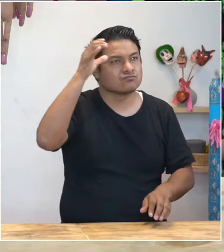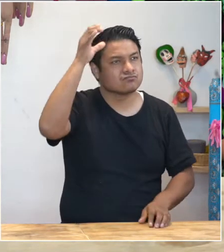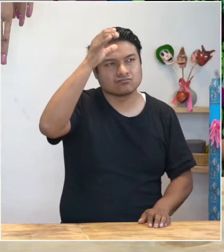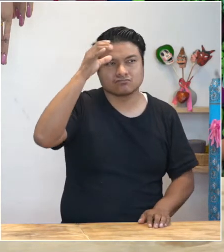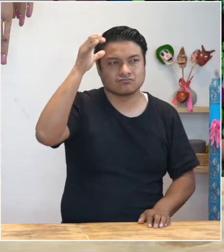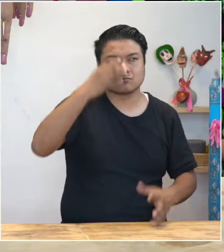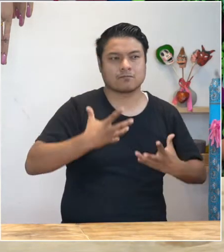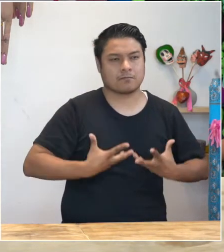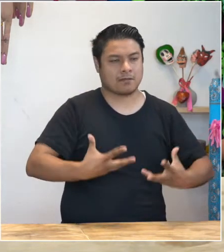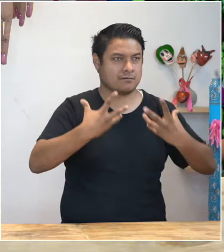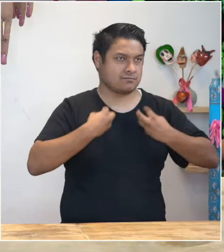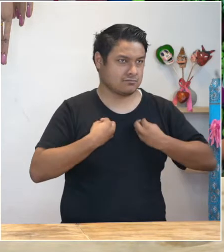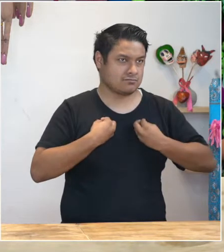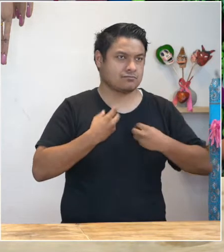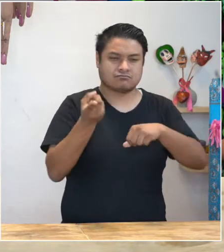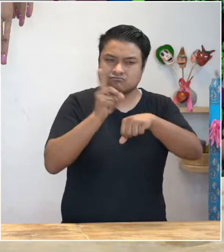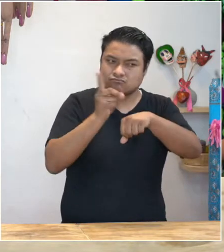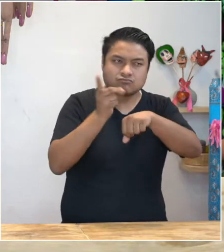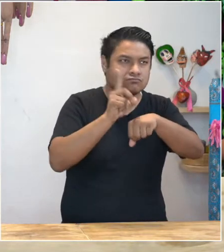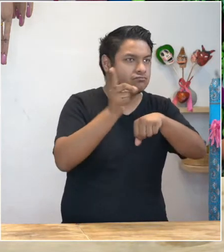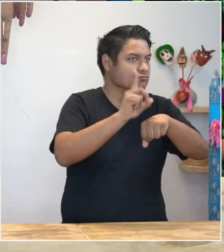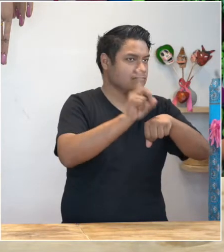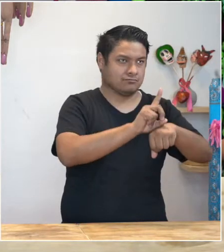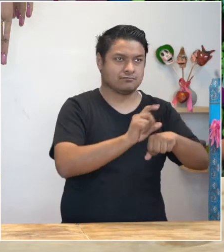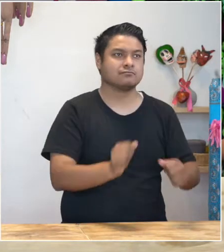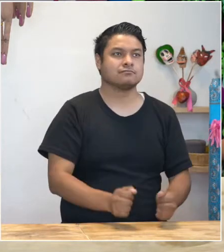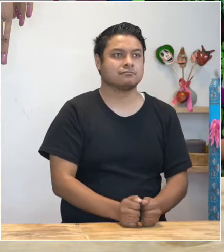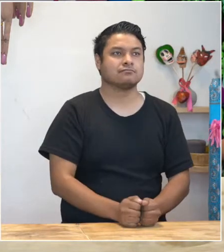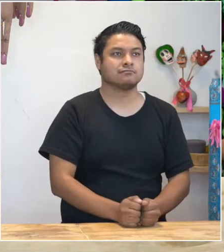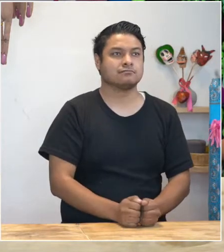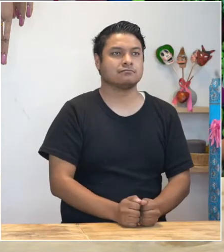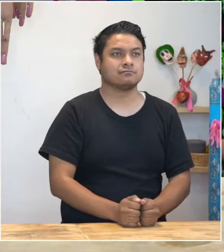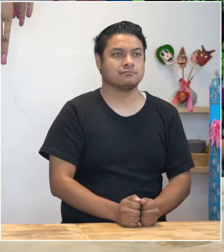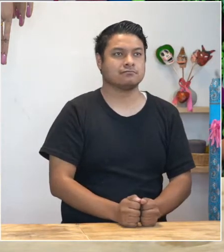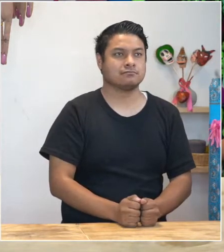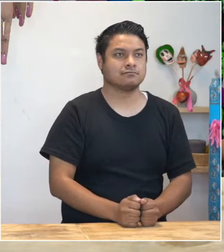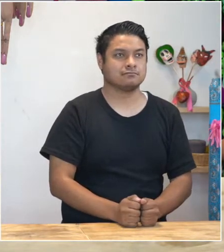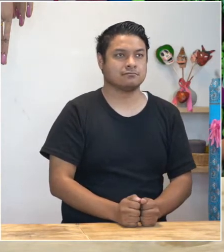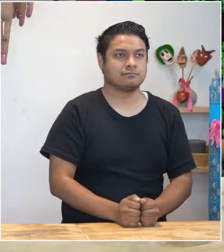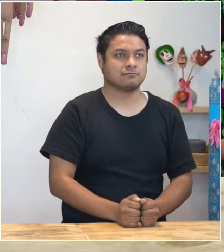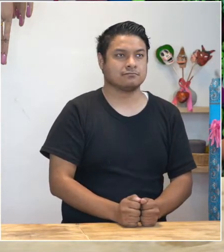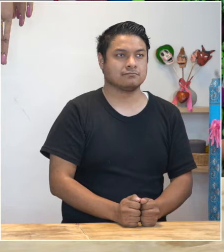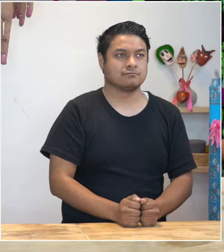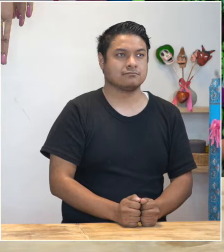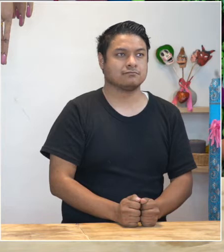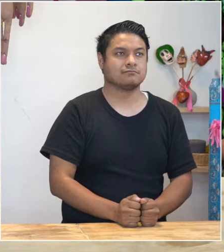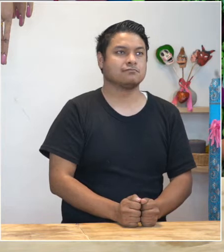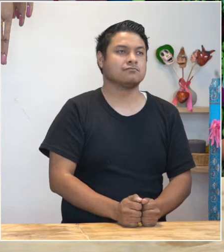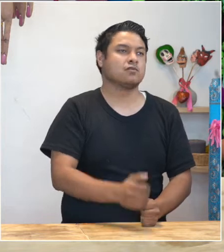día. El tener este acercamiento con la conciencia y con la